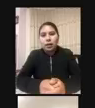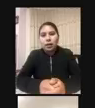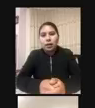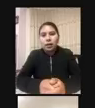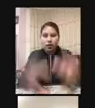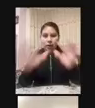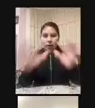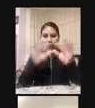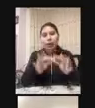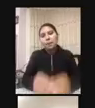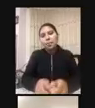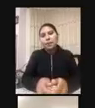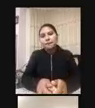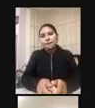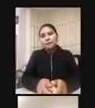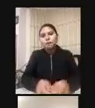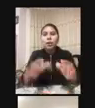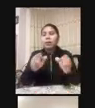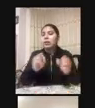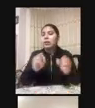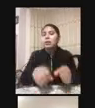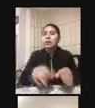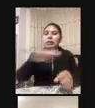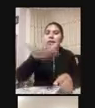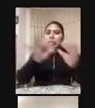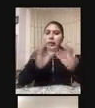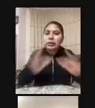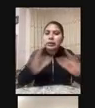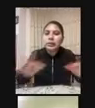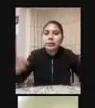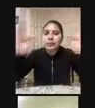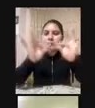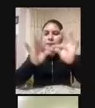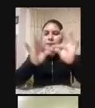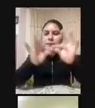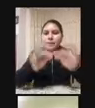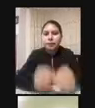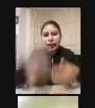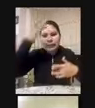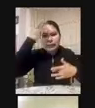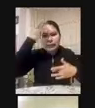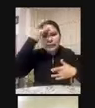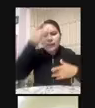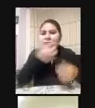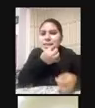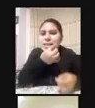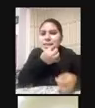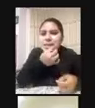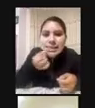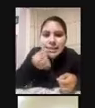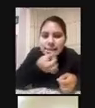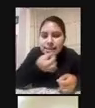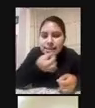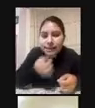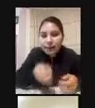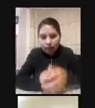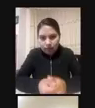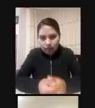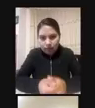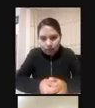que hay que mencionar, que son la enfermedad de las encías. ¿Qué es la enfermedad de las encías? Vamos a hablar de dos que son las más